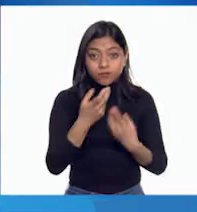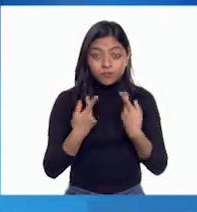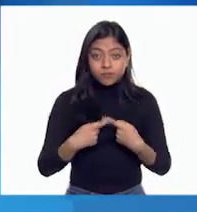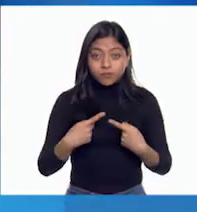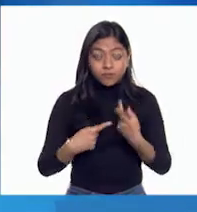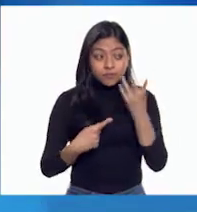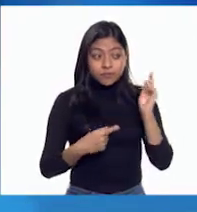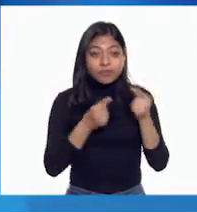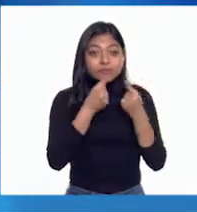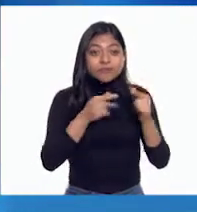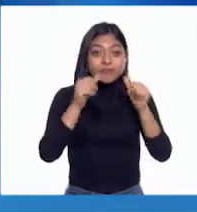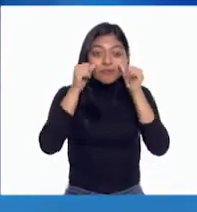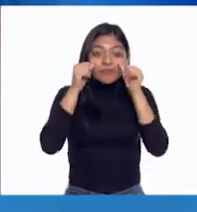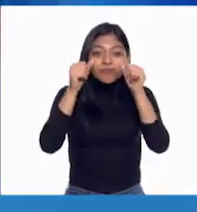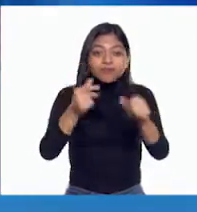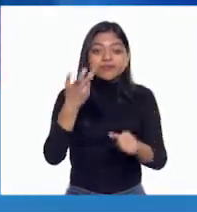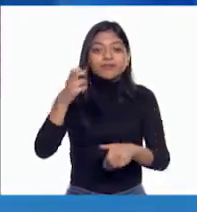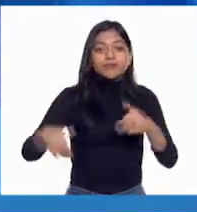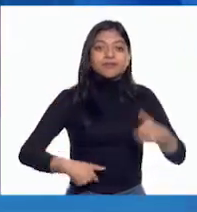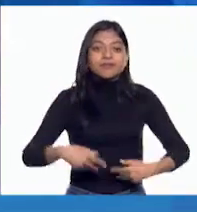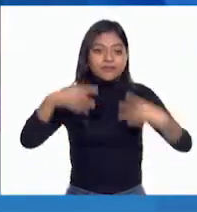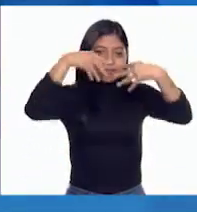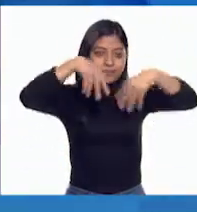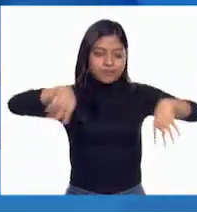obra fue increíble.